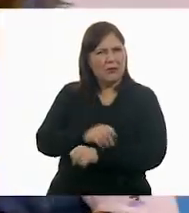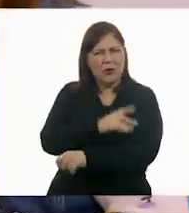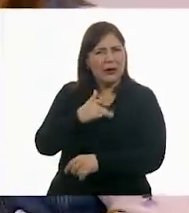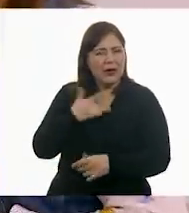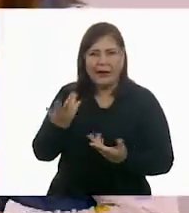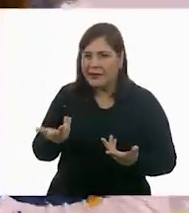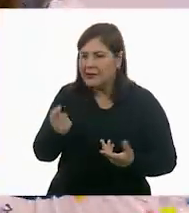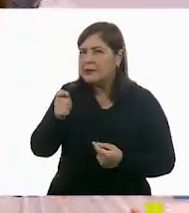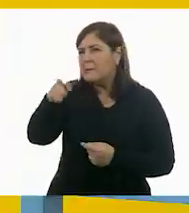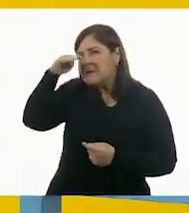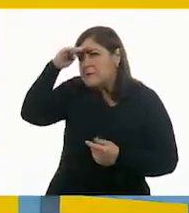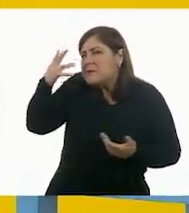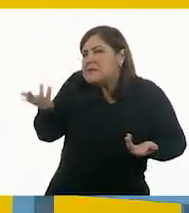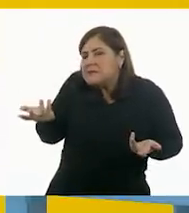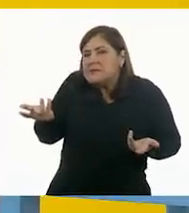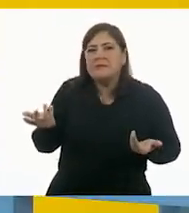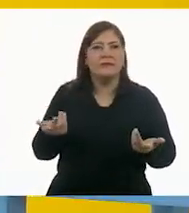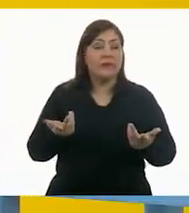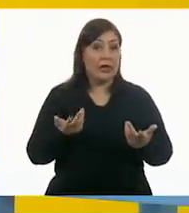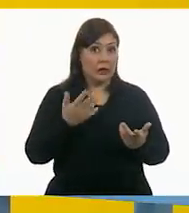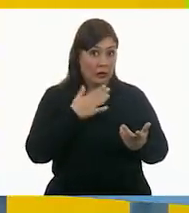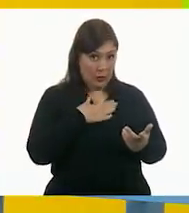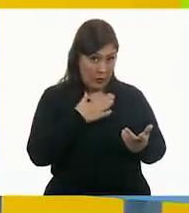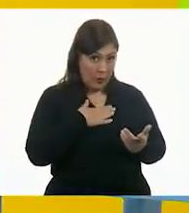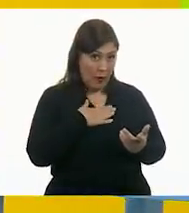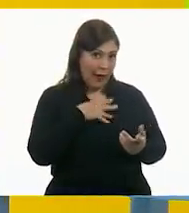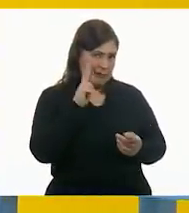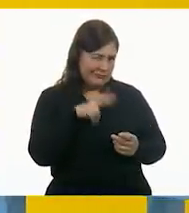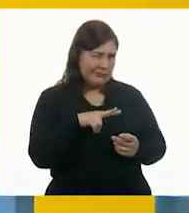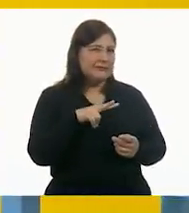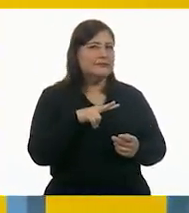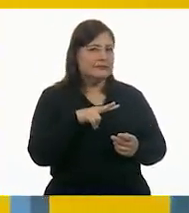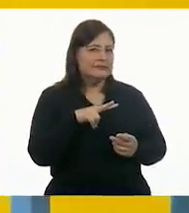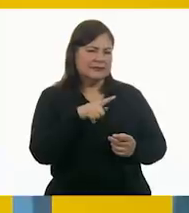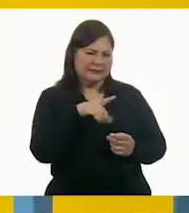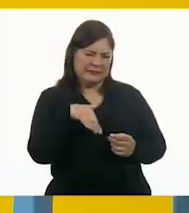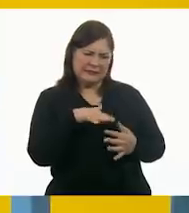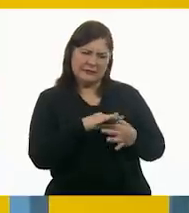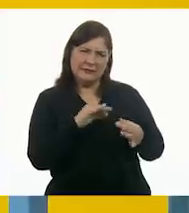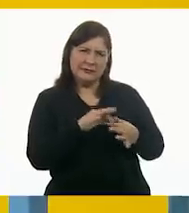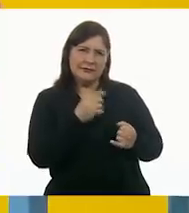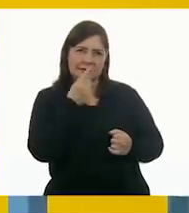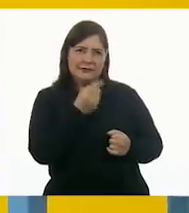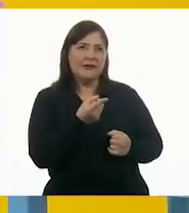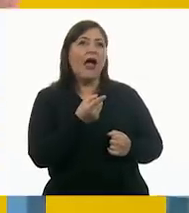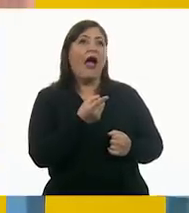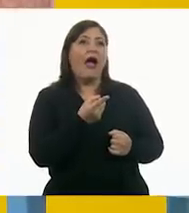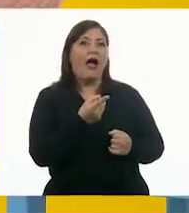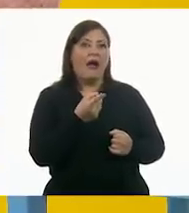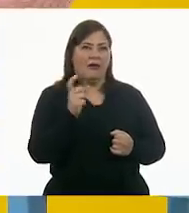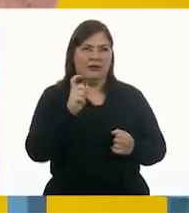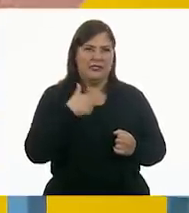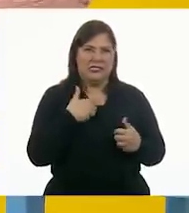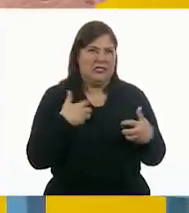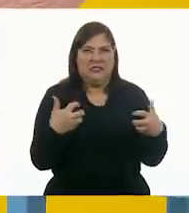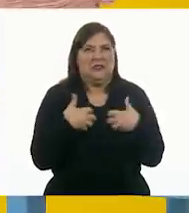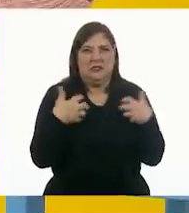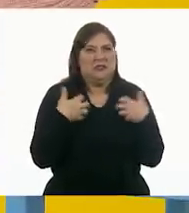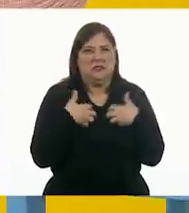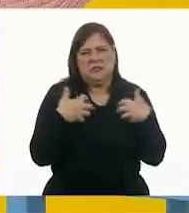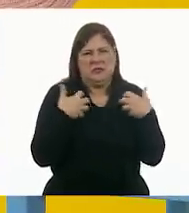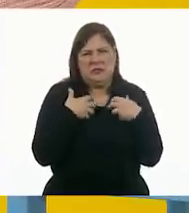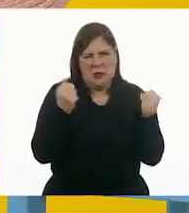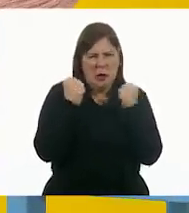ver, cuéntame. Yo, la verdad, ahorita que lo dijo, fue como cuando yo... ¡Estaba